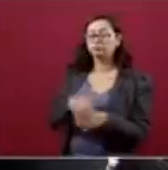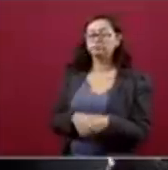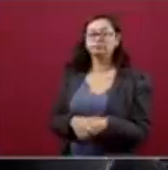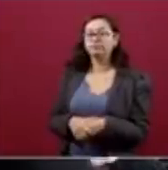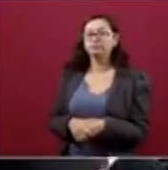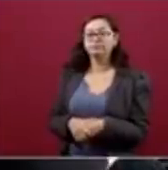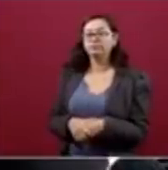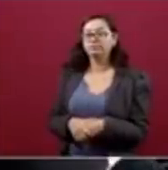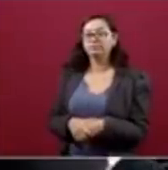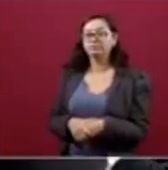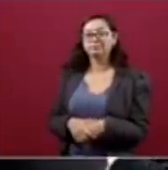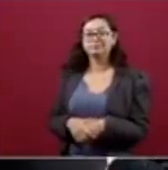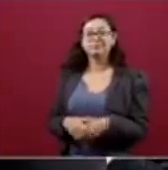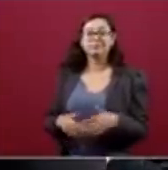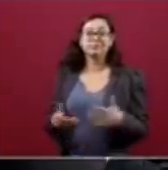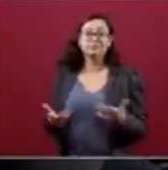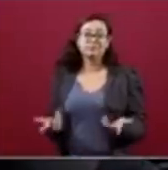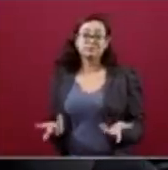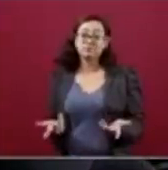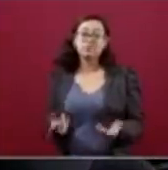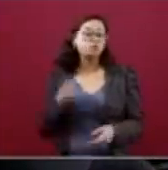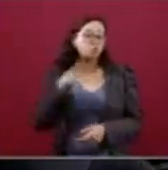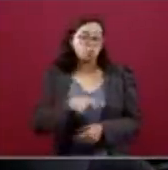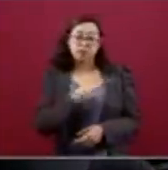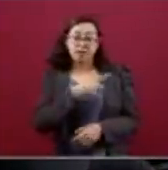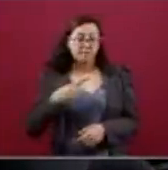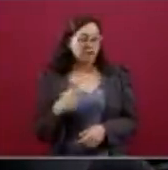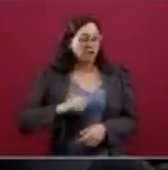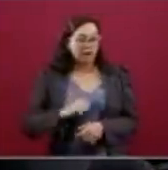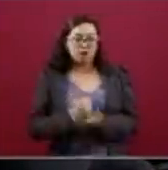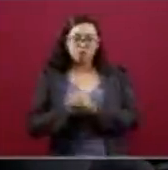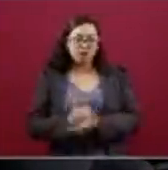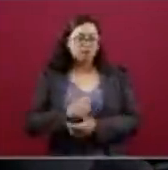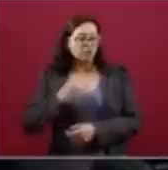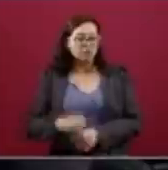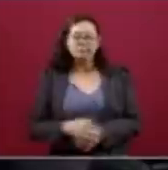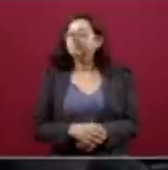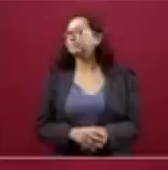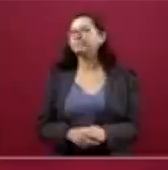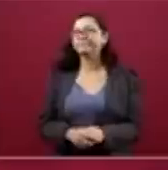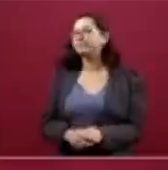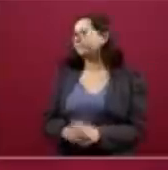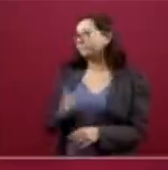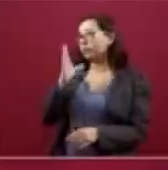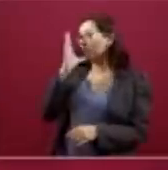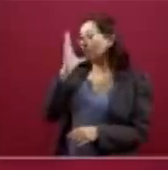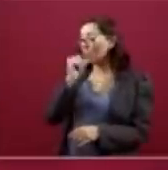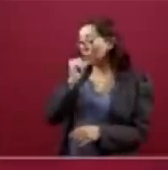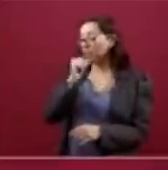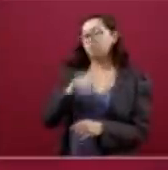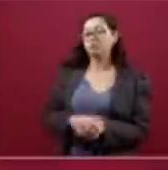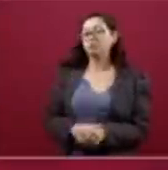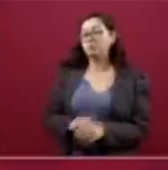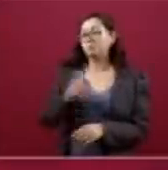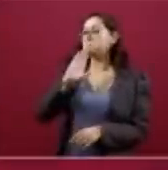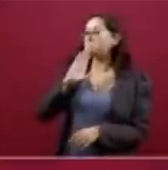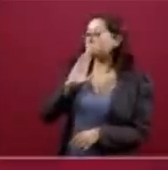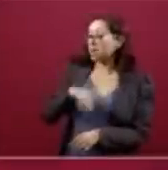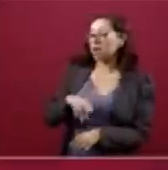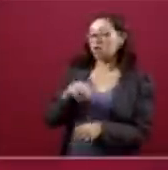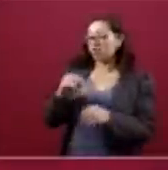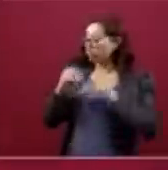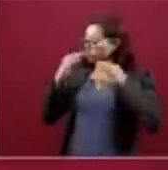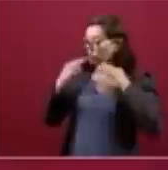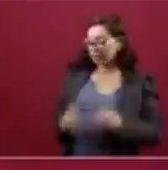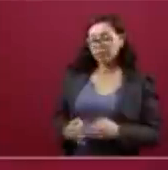Y no, pero es que lo tienes que ayudar, no puedo, porque no es correcto,